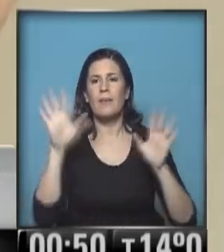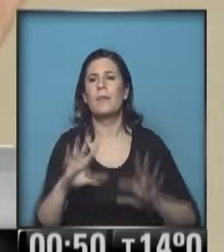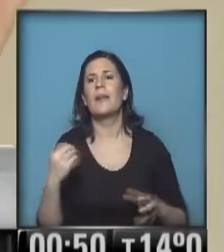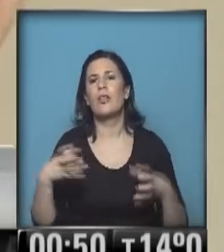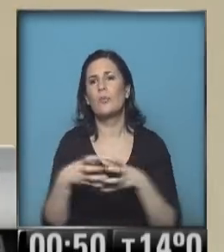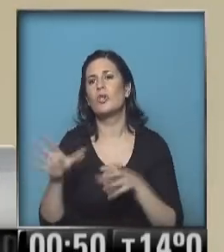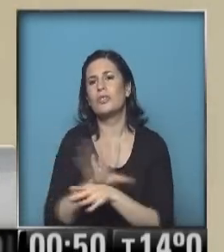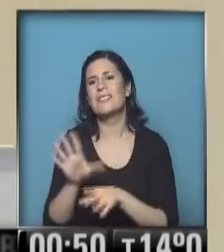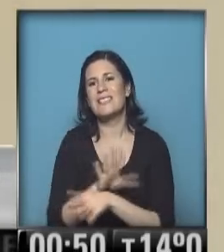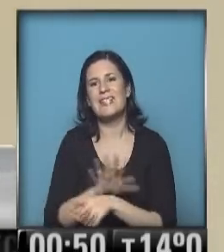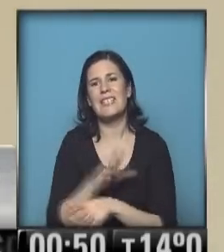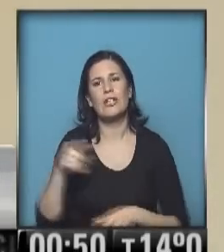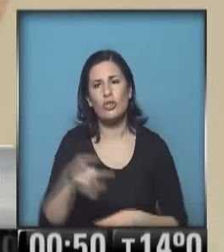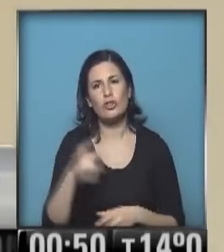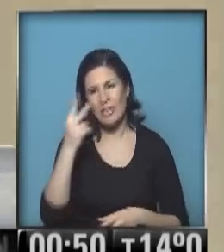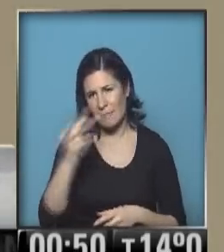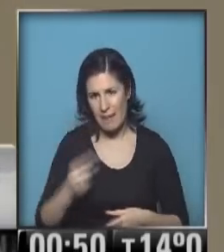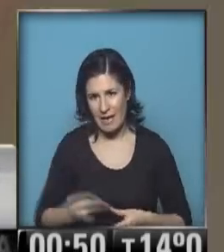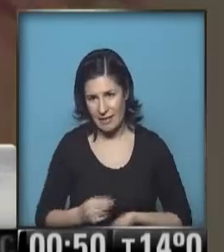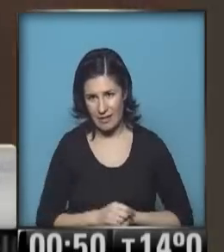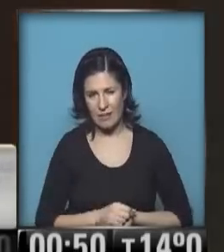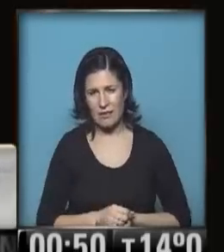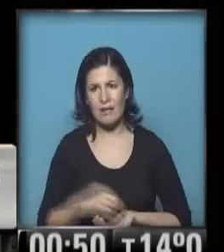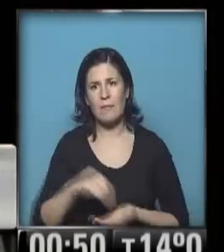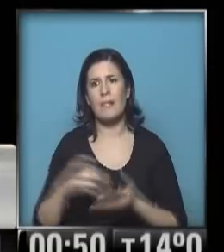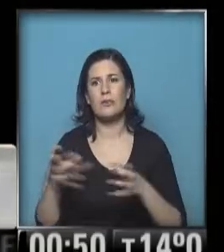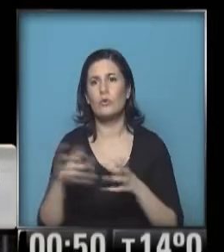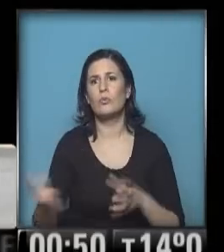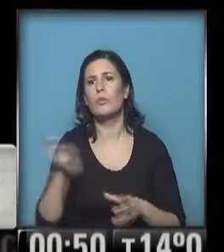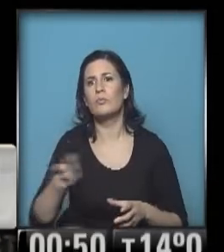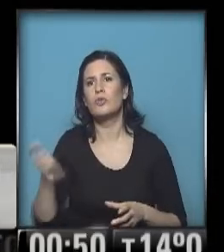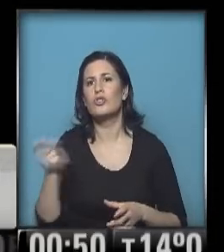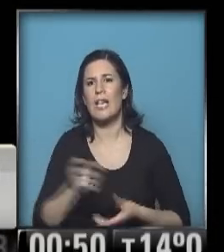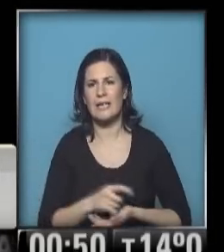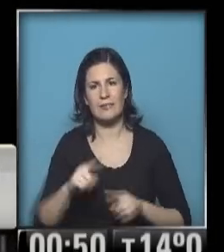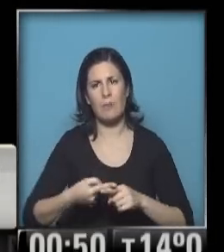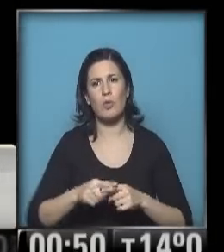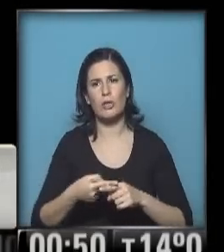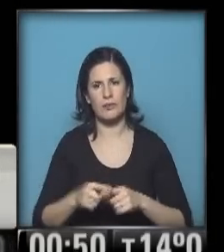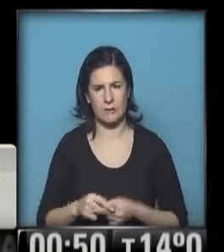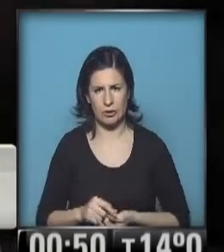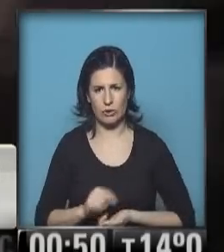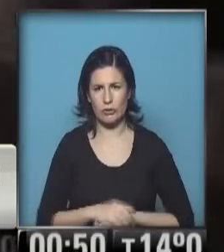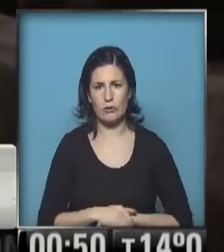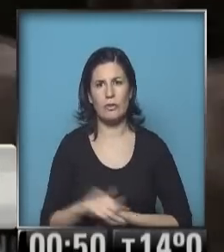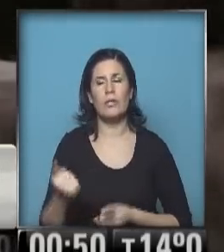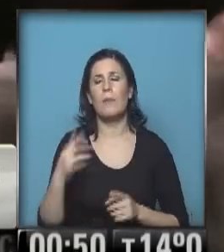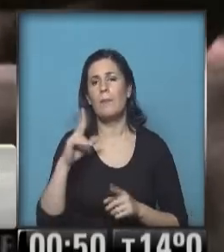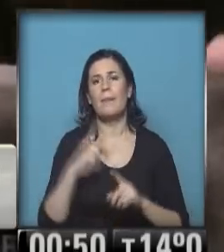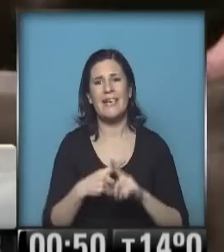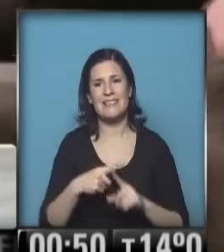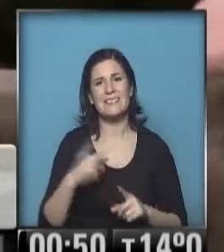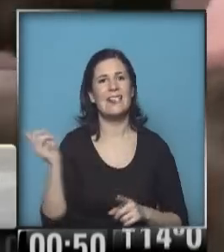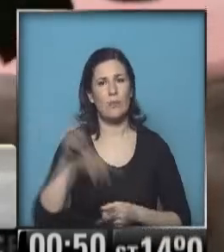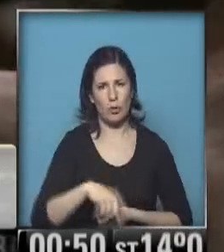cine Contraimagen y TVPTS, el Partido de Trabajadores Socialistas. En el frente de izquierda, Marx ha vuelto. Lo